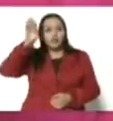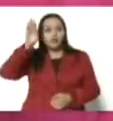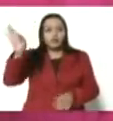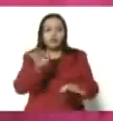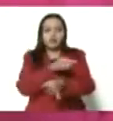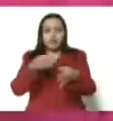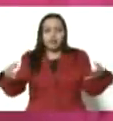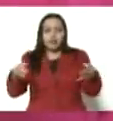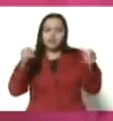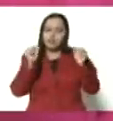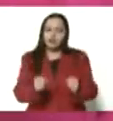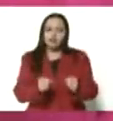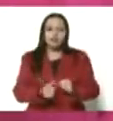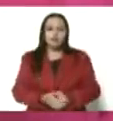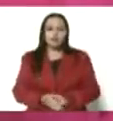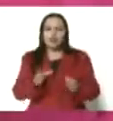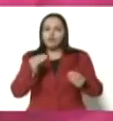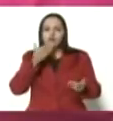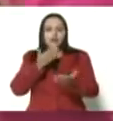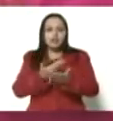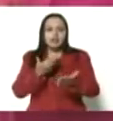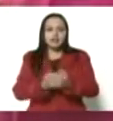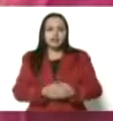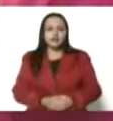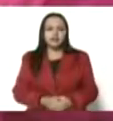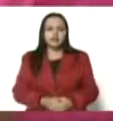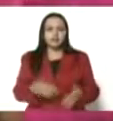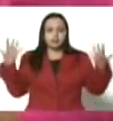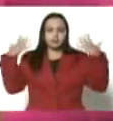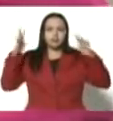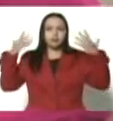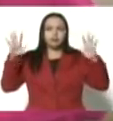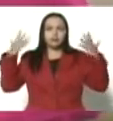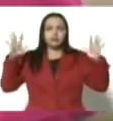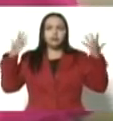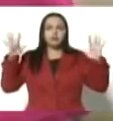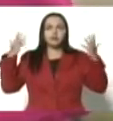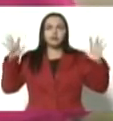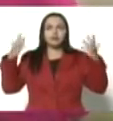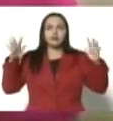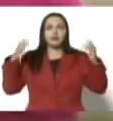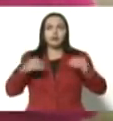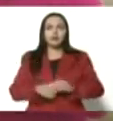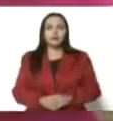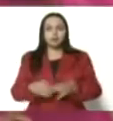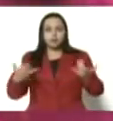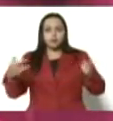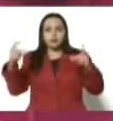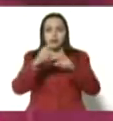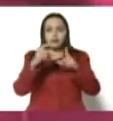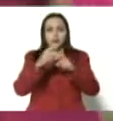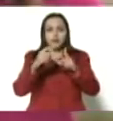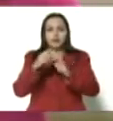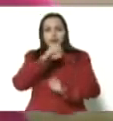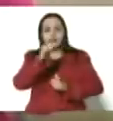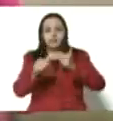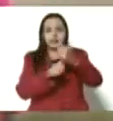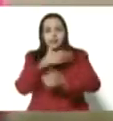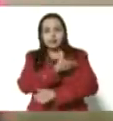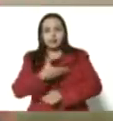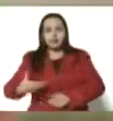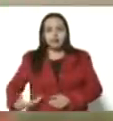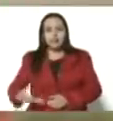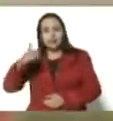próspero y seguro. Muchísimas gracias. Gracias, embajador. palabras de la ciudadana Delcy